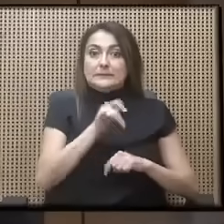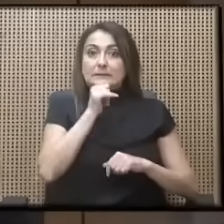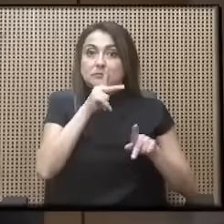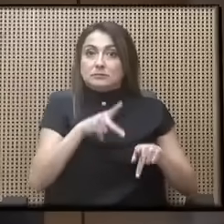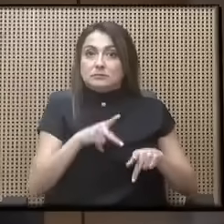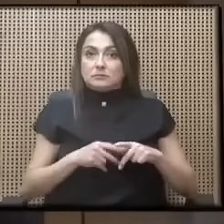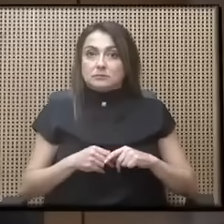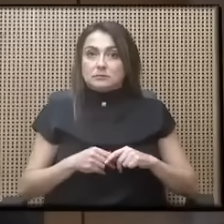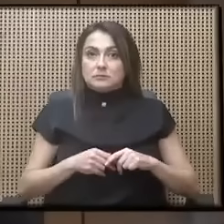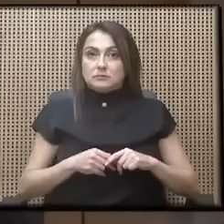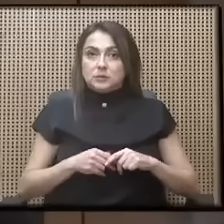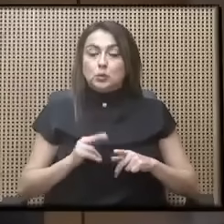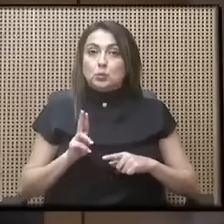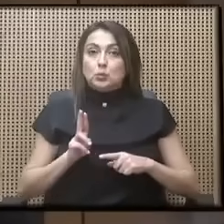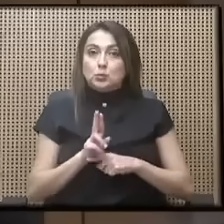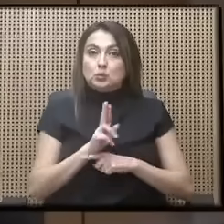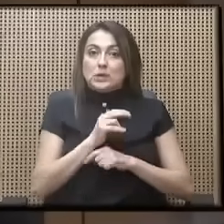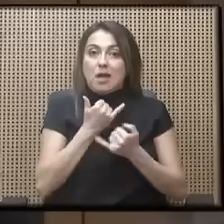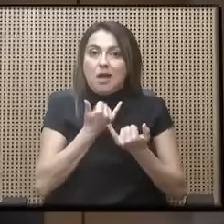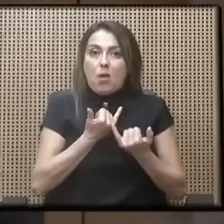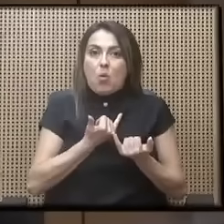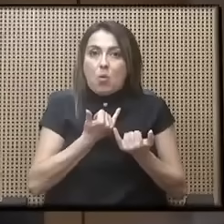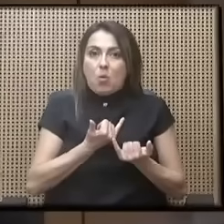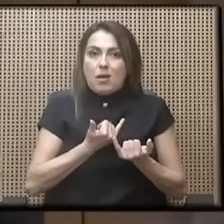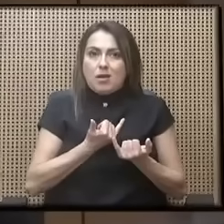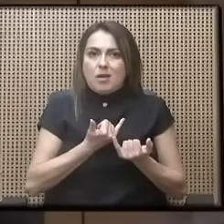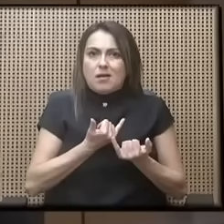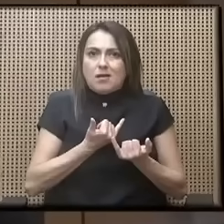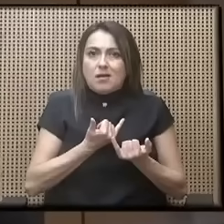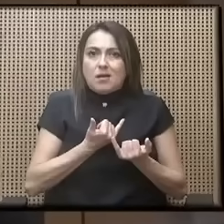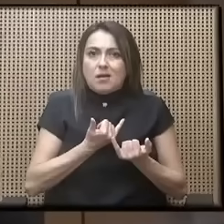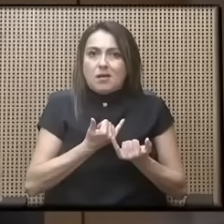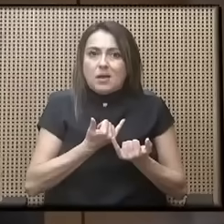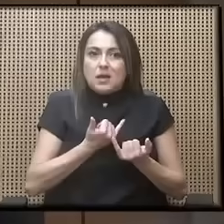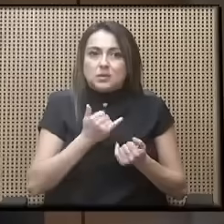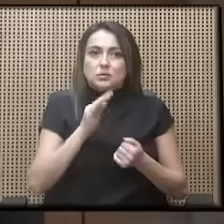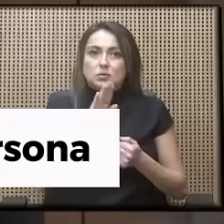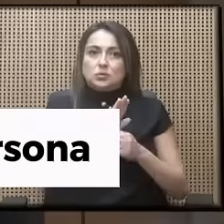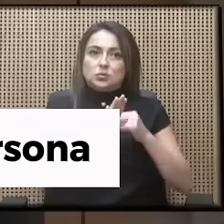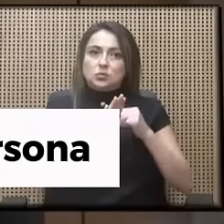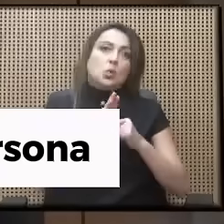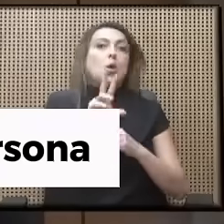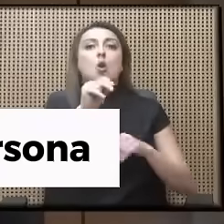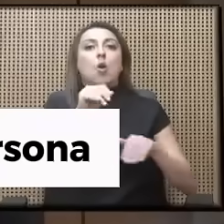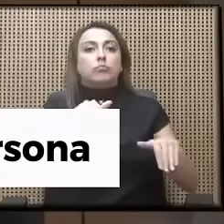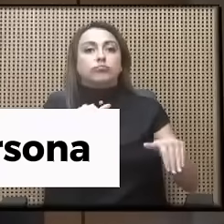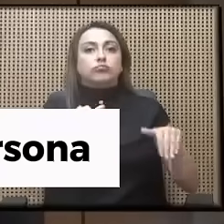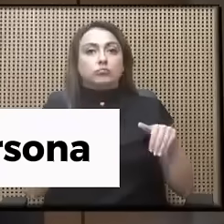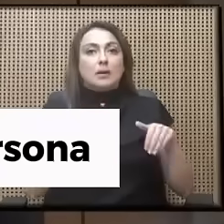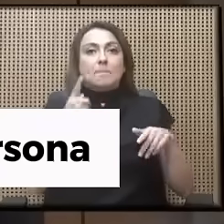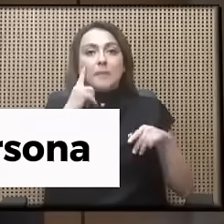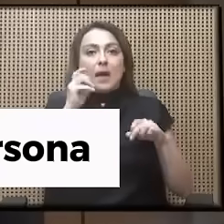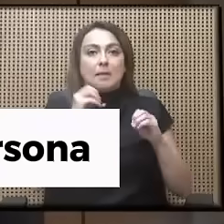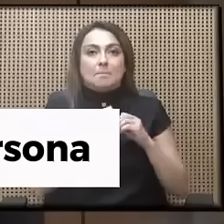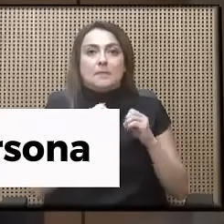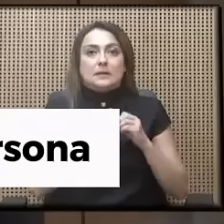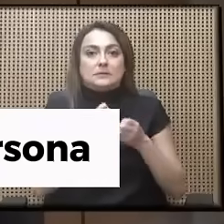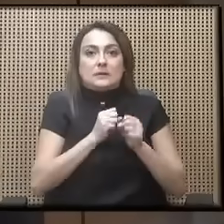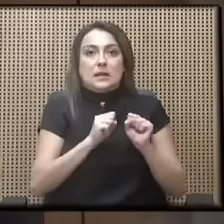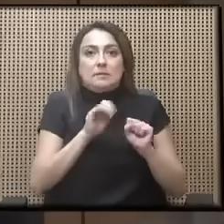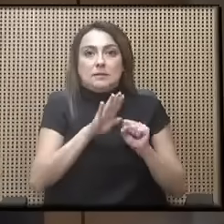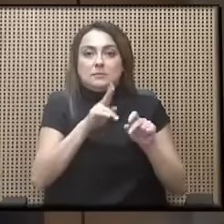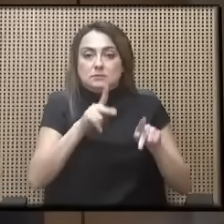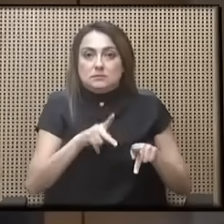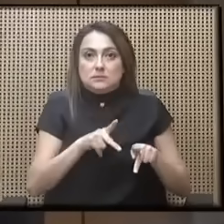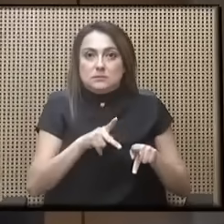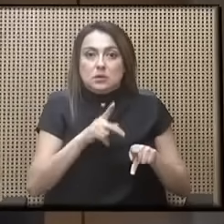persona, utiliza ahora lo que sería su no abstención para más bien salvar a esa